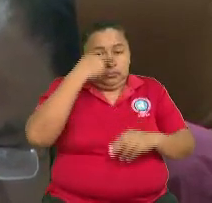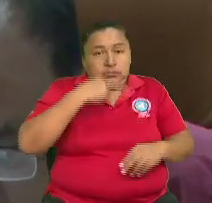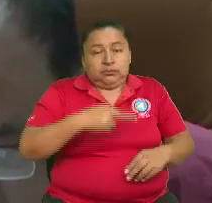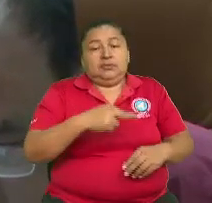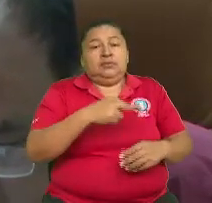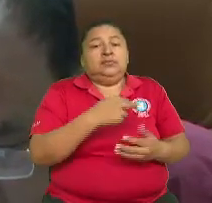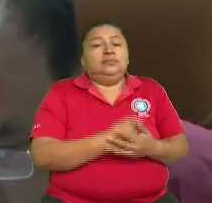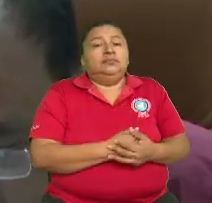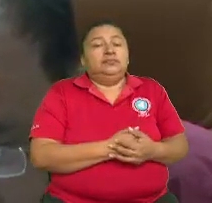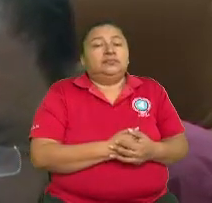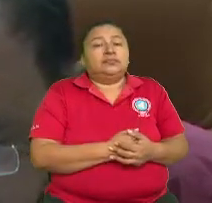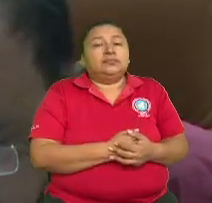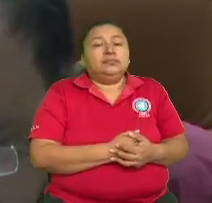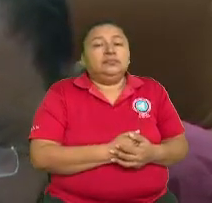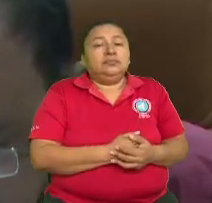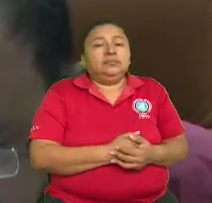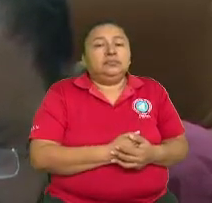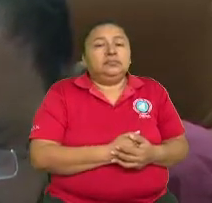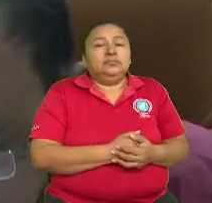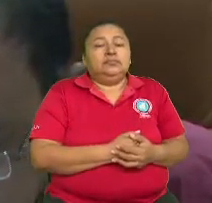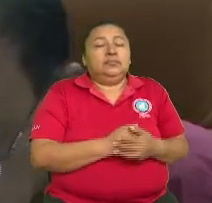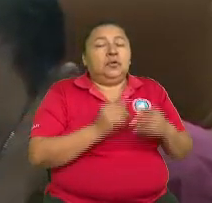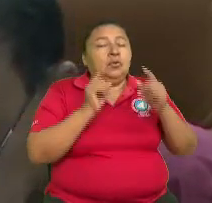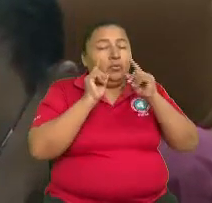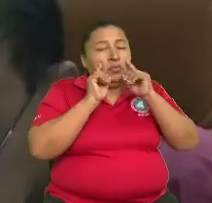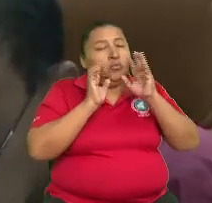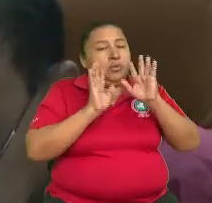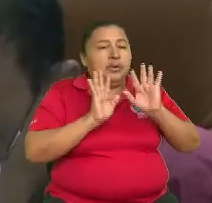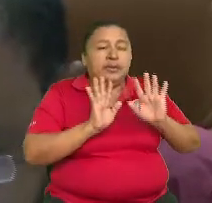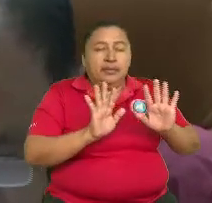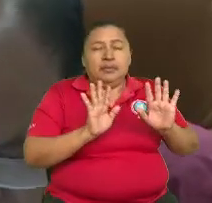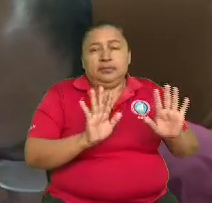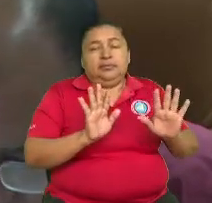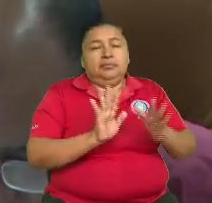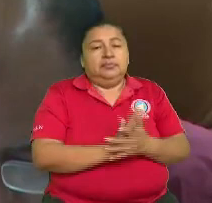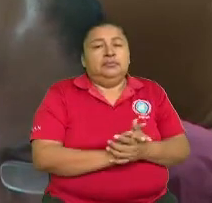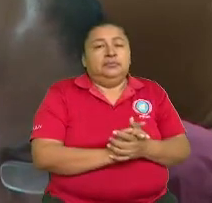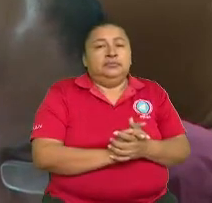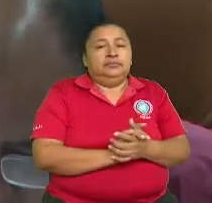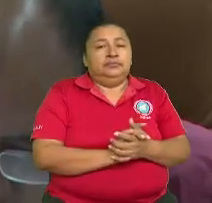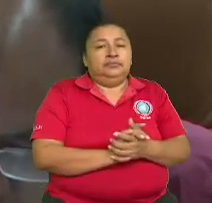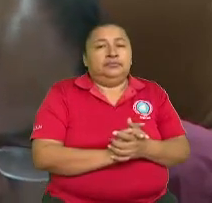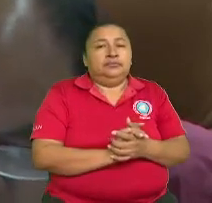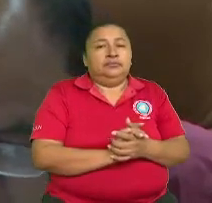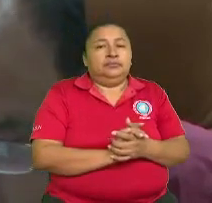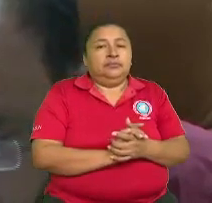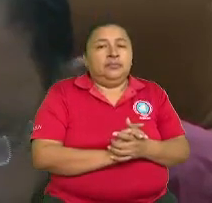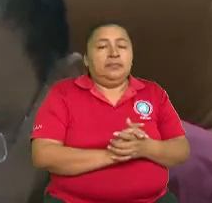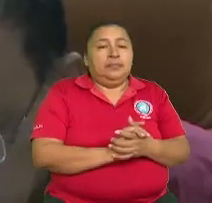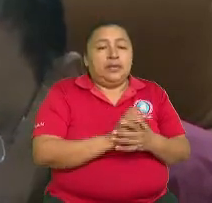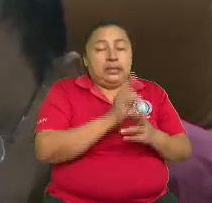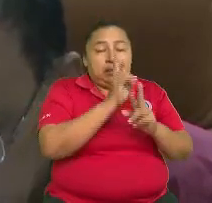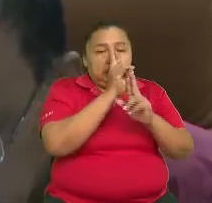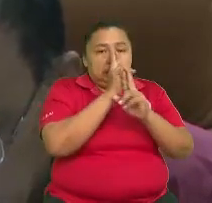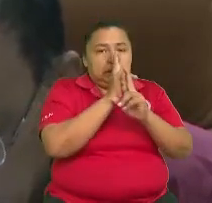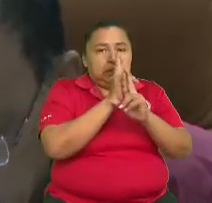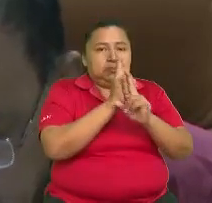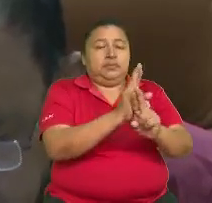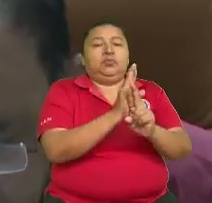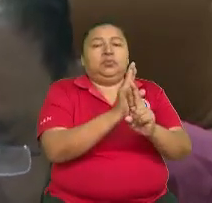responsables, es ser cuidadosos, es ser